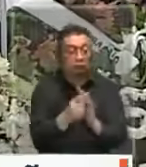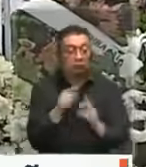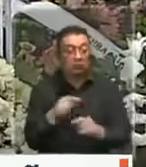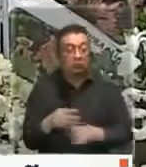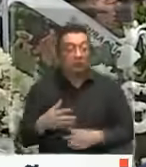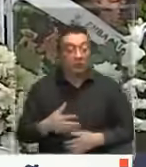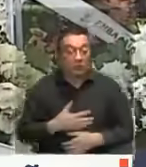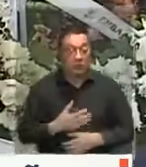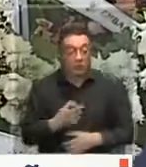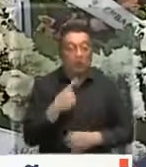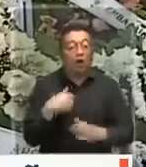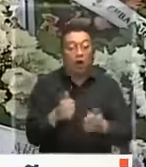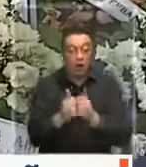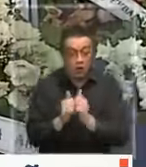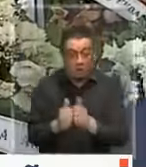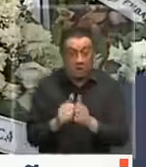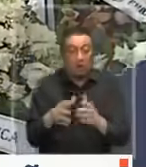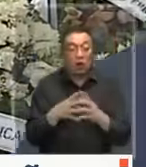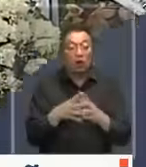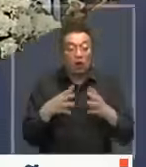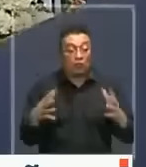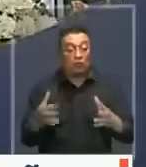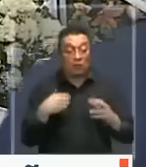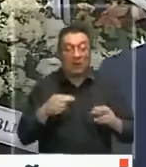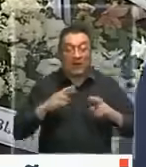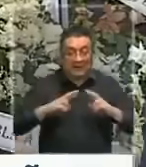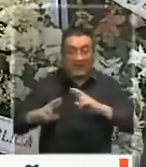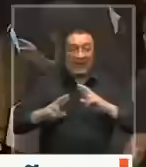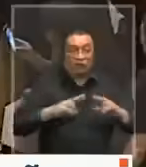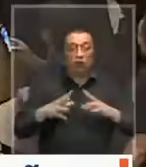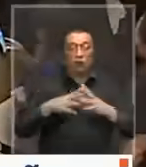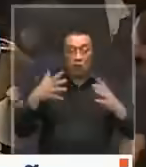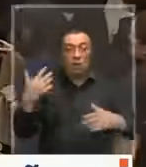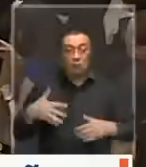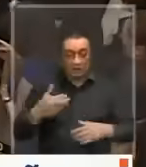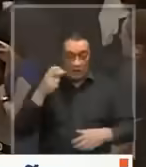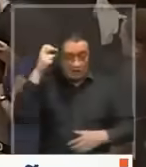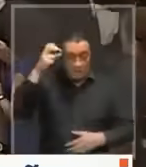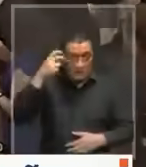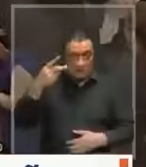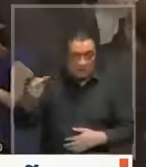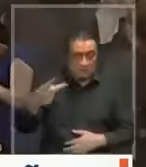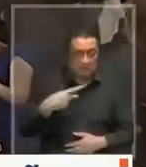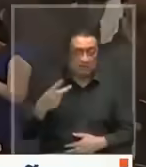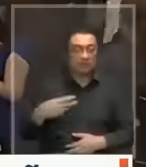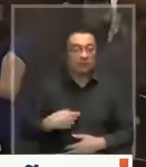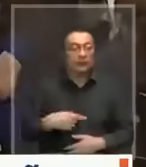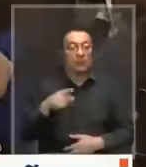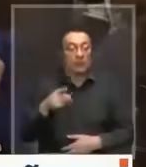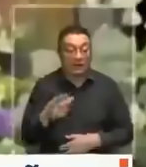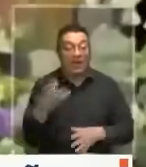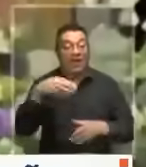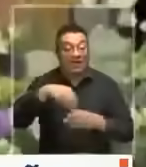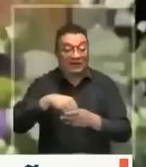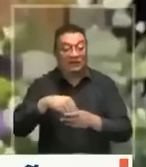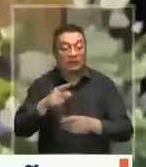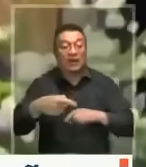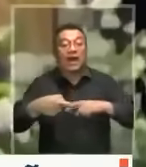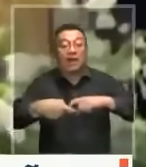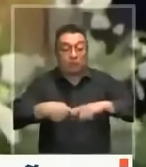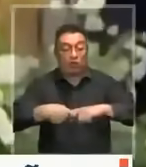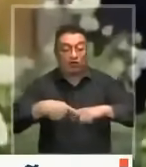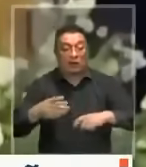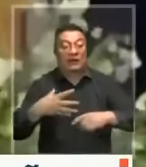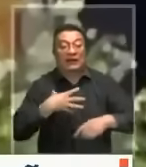sido un compañero muy, con relaciones muy importantes con Brasil. Al interior, la ex primera dama Cecilia Morel junto a su